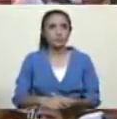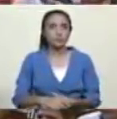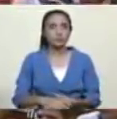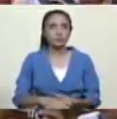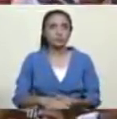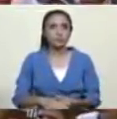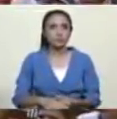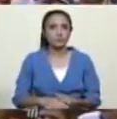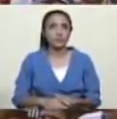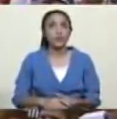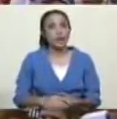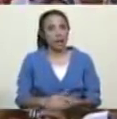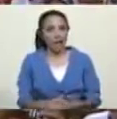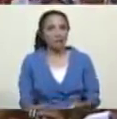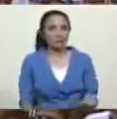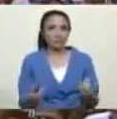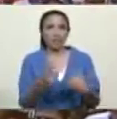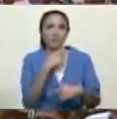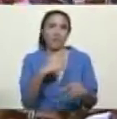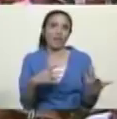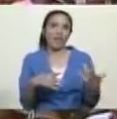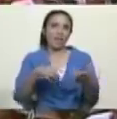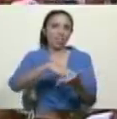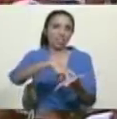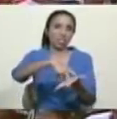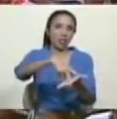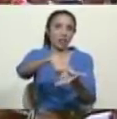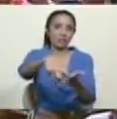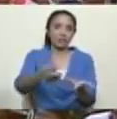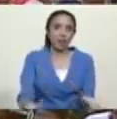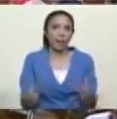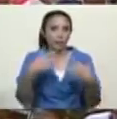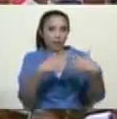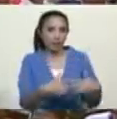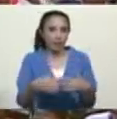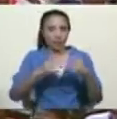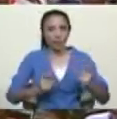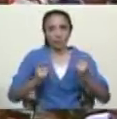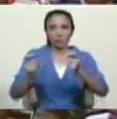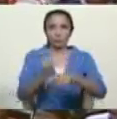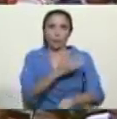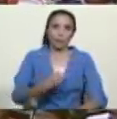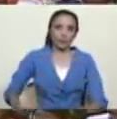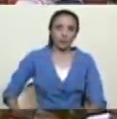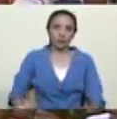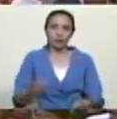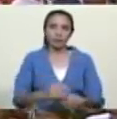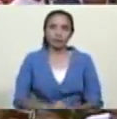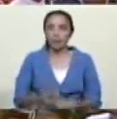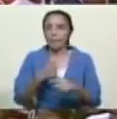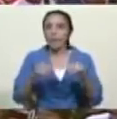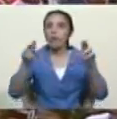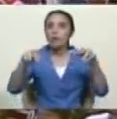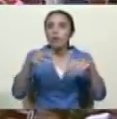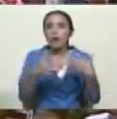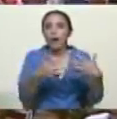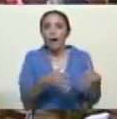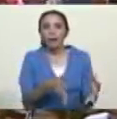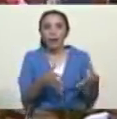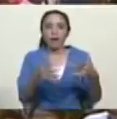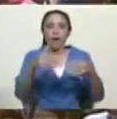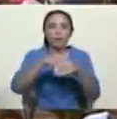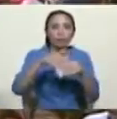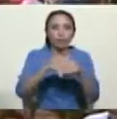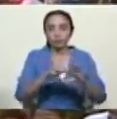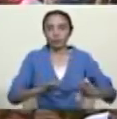Y hay que ser bien arrastrado para que Estados Unidos lo nombre presidente de un país sin haber ganado una elección, sin